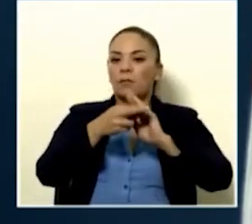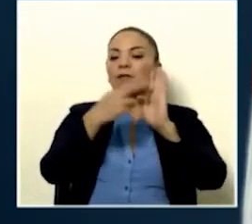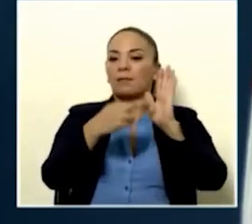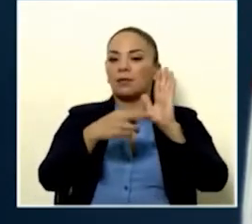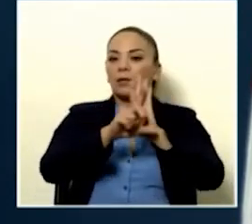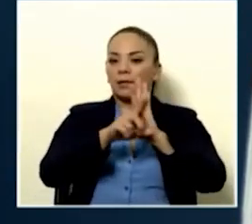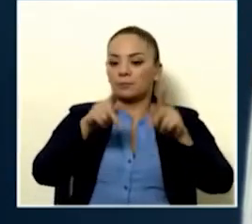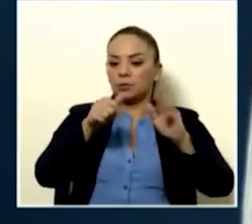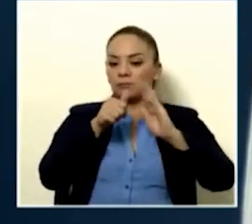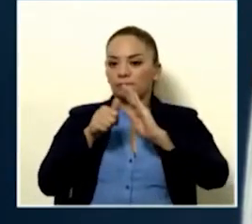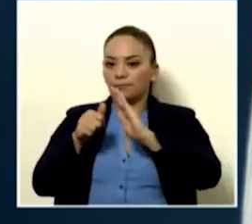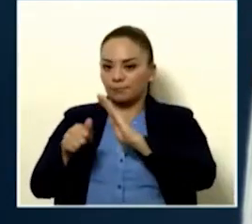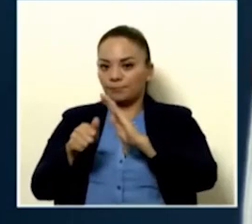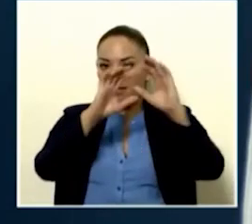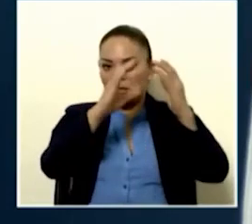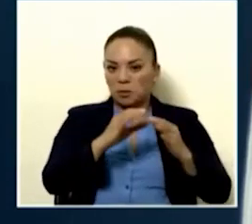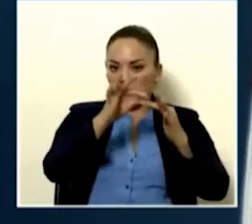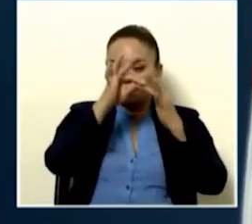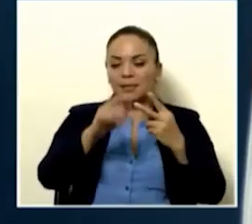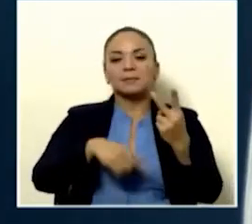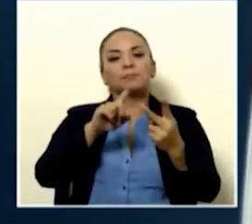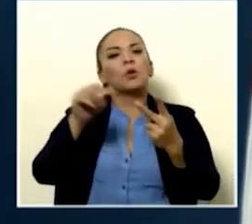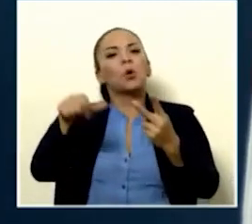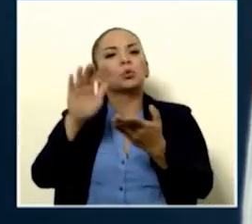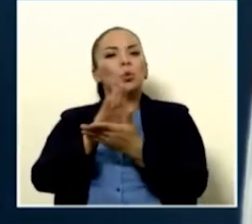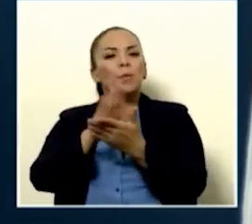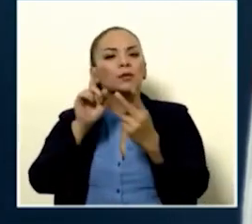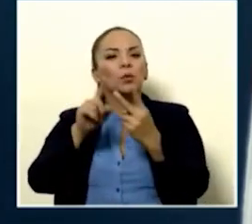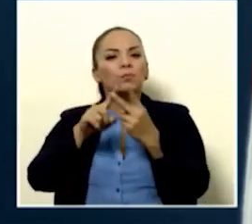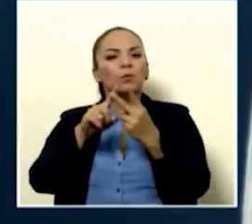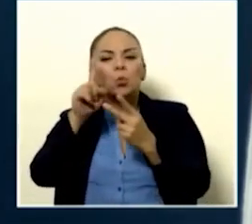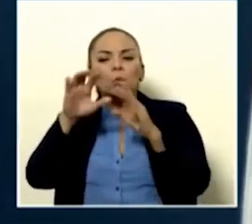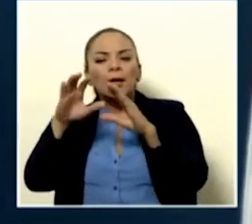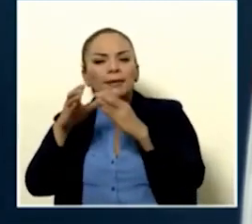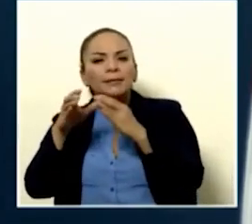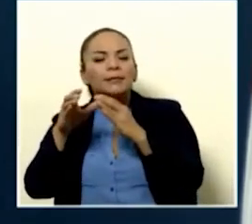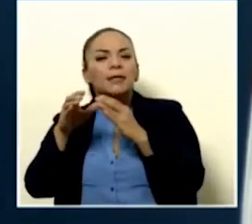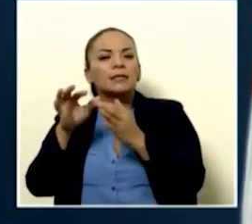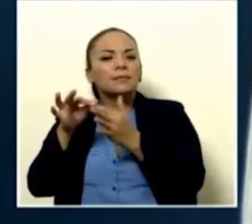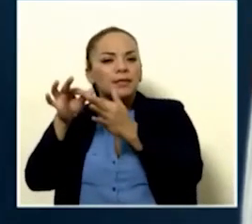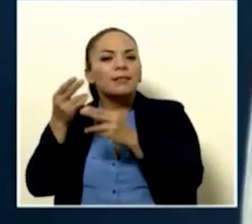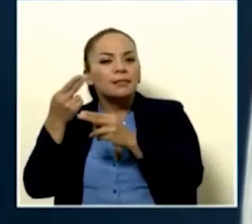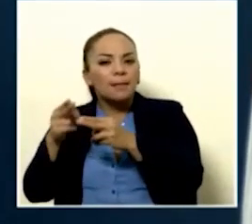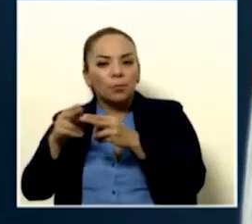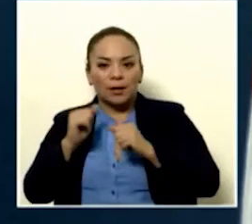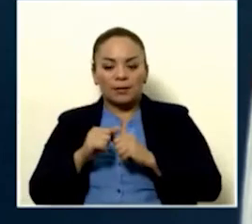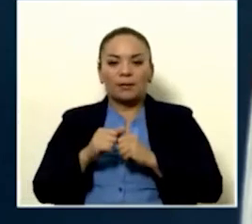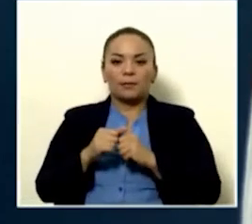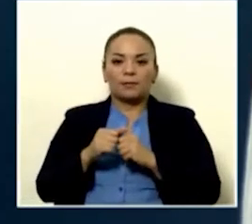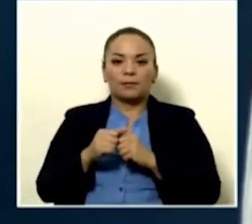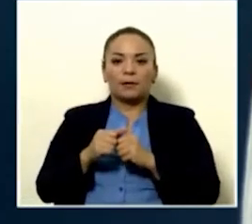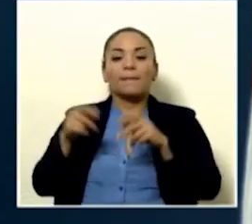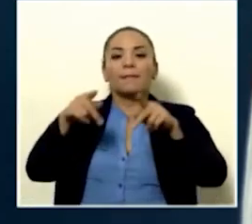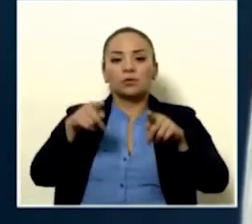refugiadas y categorías especiales, y otro corresponde a una categoría especial temporal para nacionales de